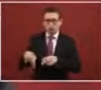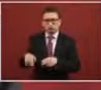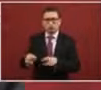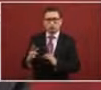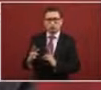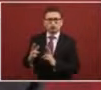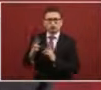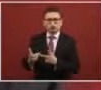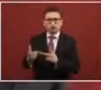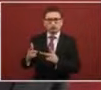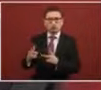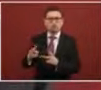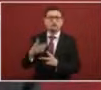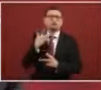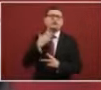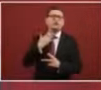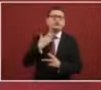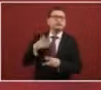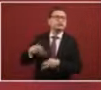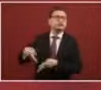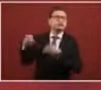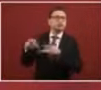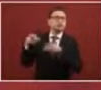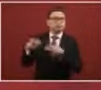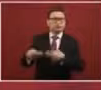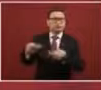Los que sacaban provecho de este negocio